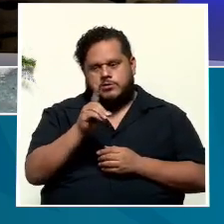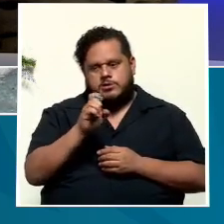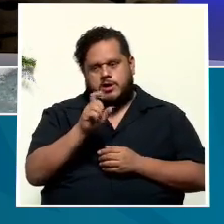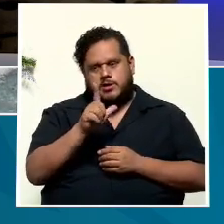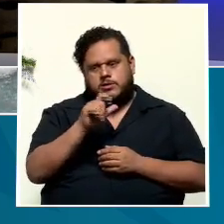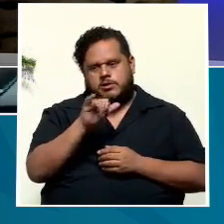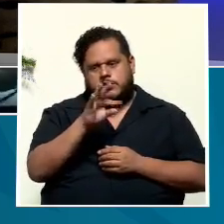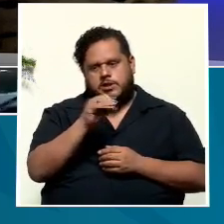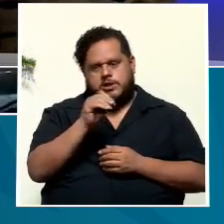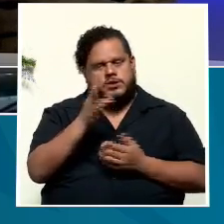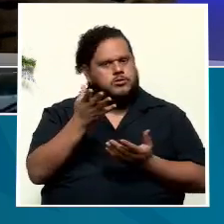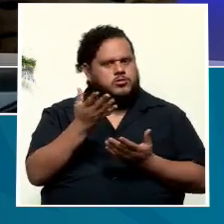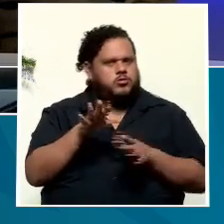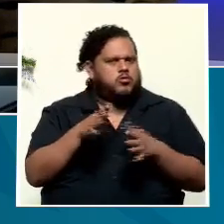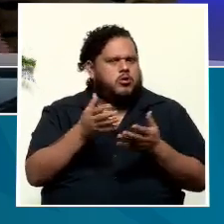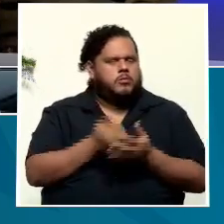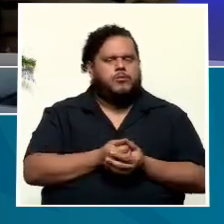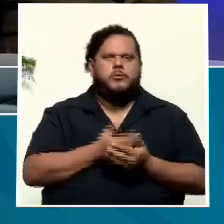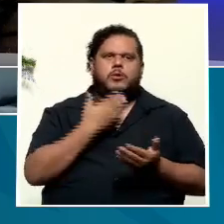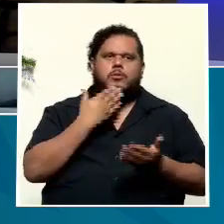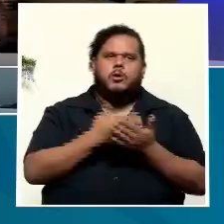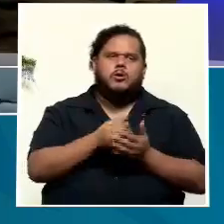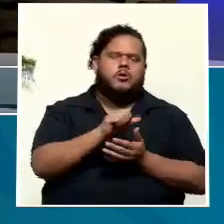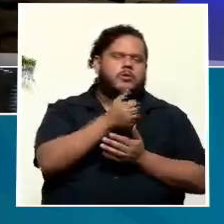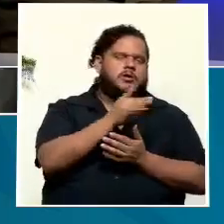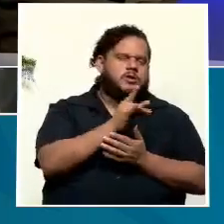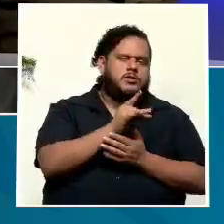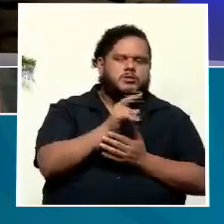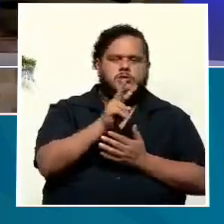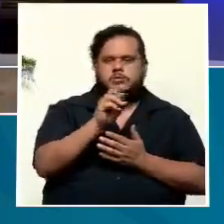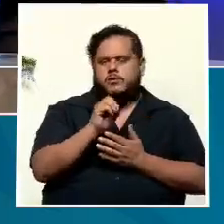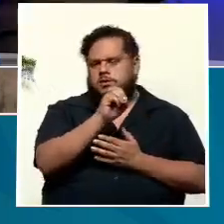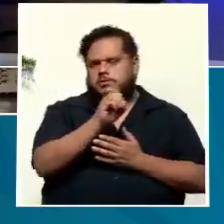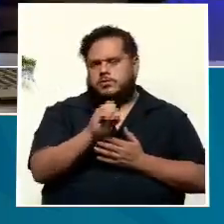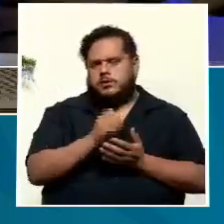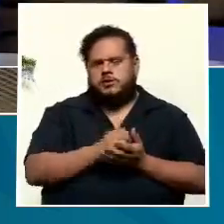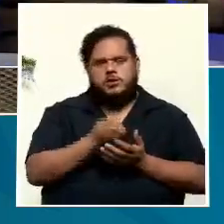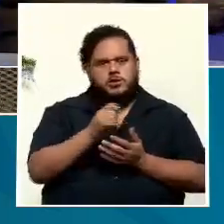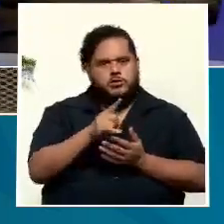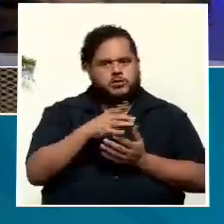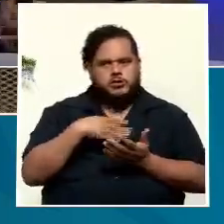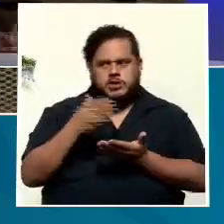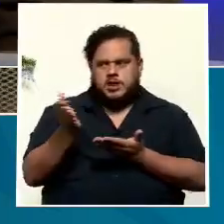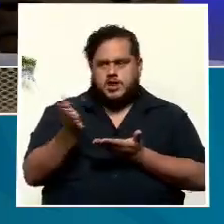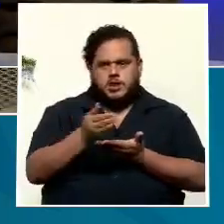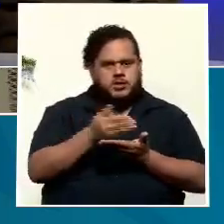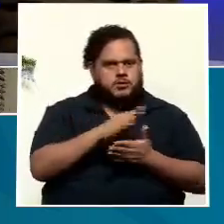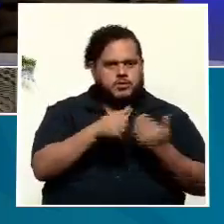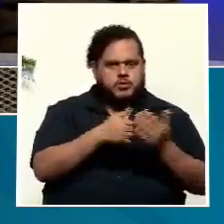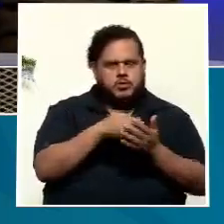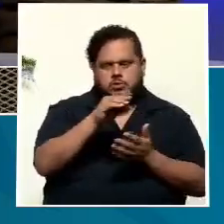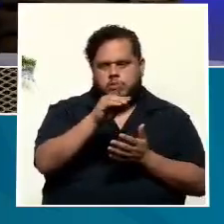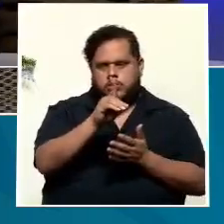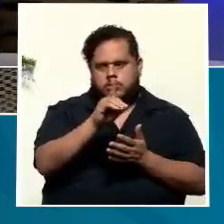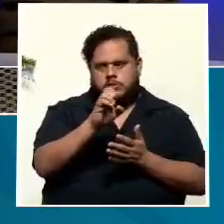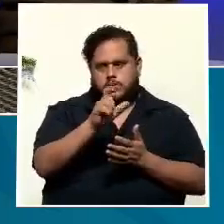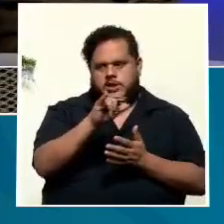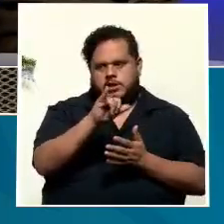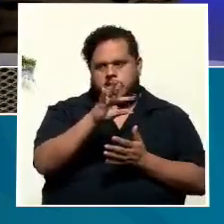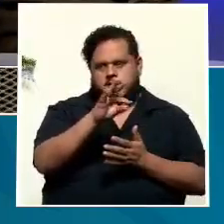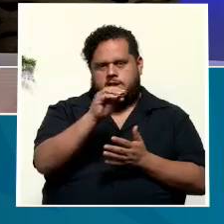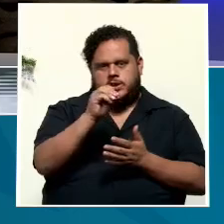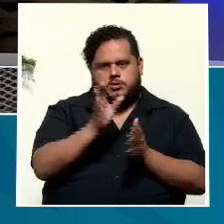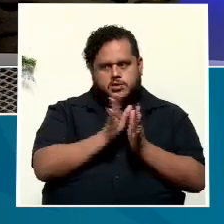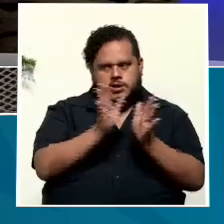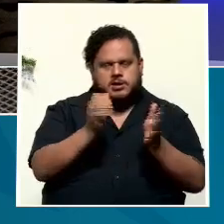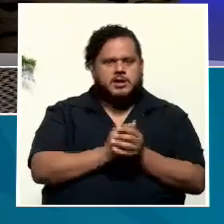¿en qué magnitud anda? Está como en el 18 o 20% si usted toma todos los delitos en general. Es decir, que es prácticamente